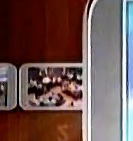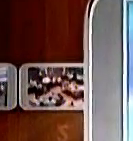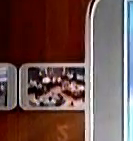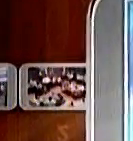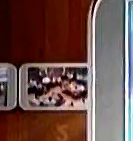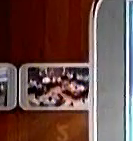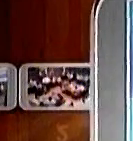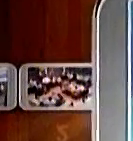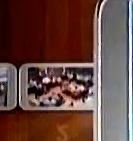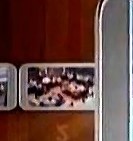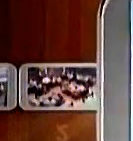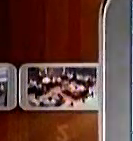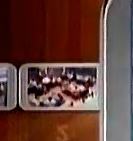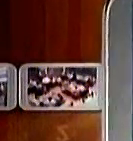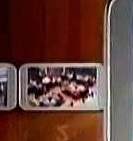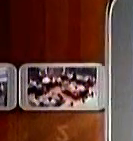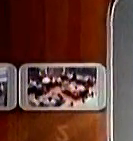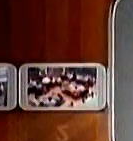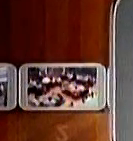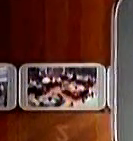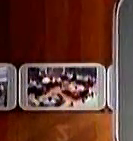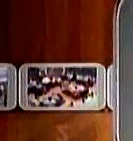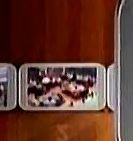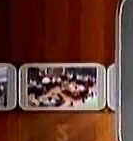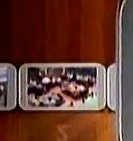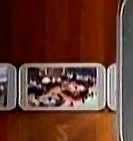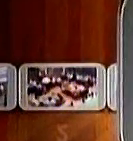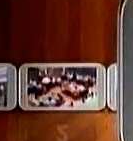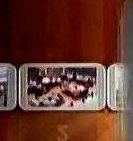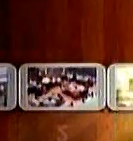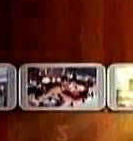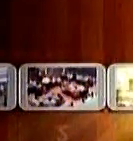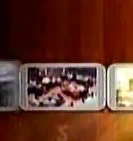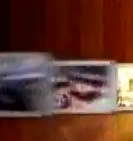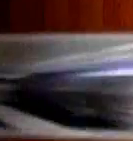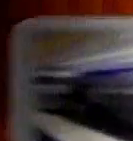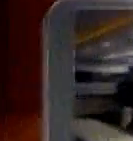Manizales. Programas de radio y televisión.